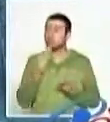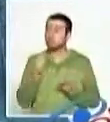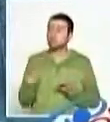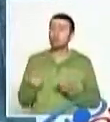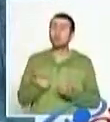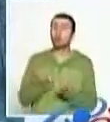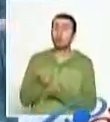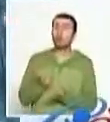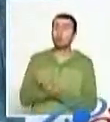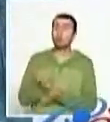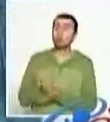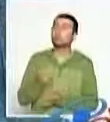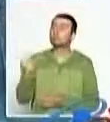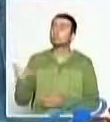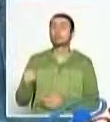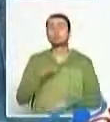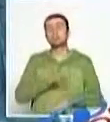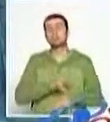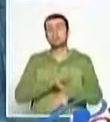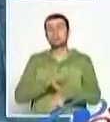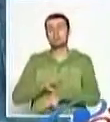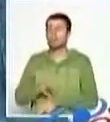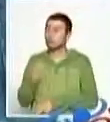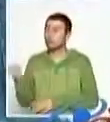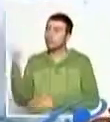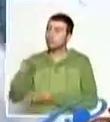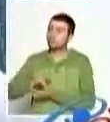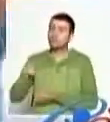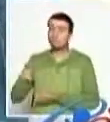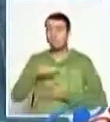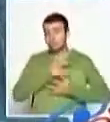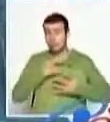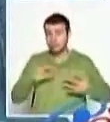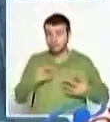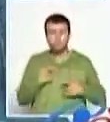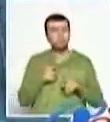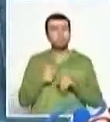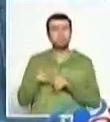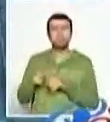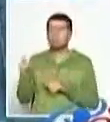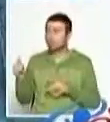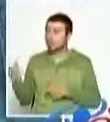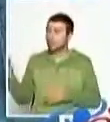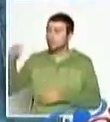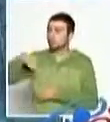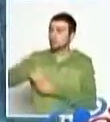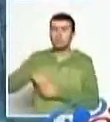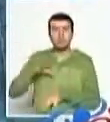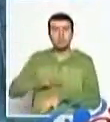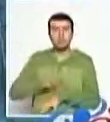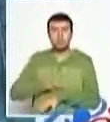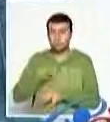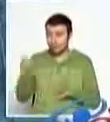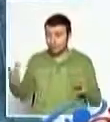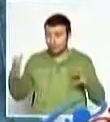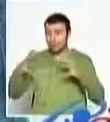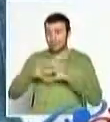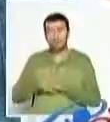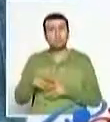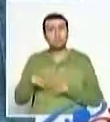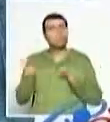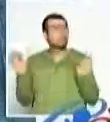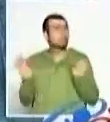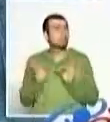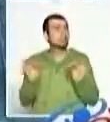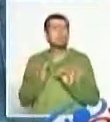recomendaciones que le hacemos a nuestros pacientes, tanto aquí en el Parque de la Salud como en Bio de Medicina Integrativas, que es simplemente eliminar todos